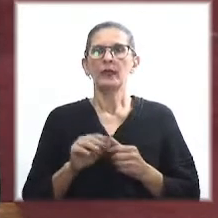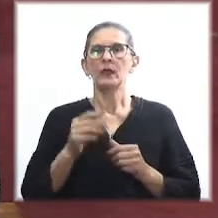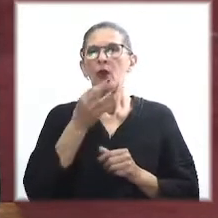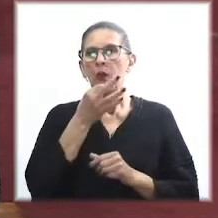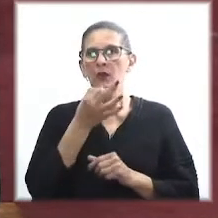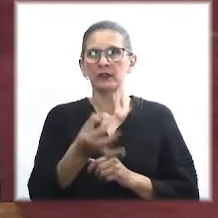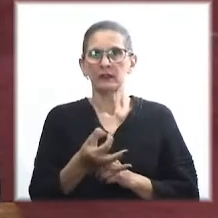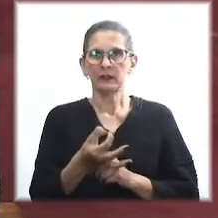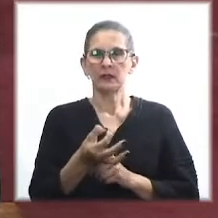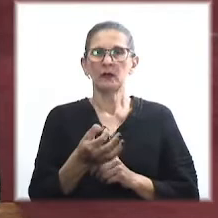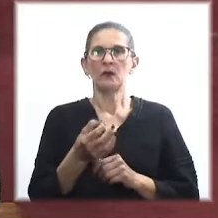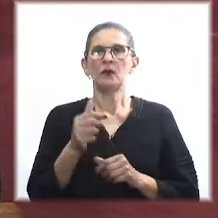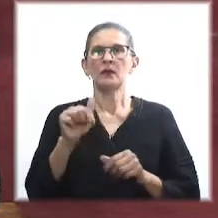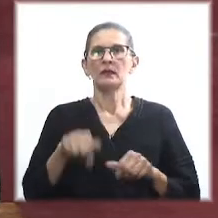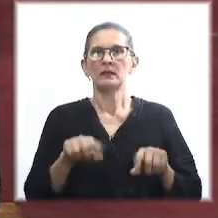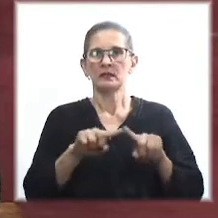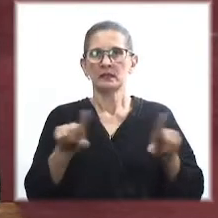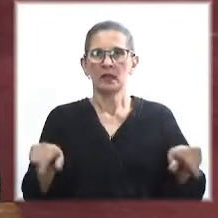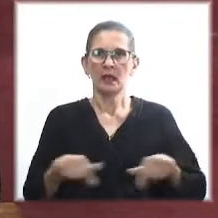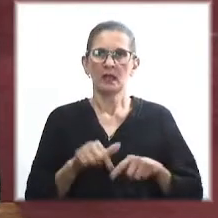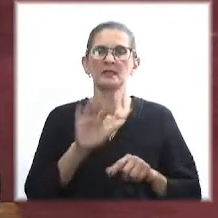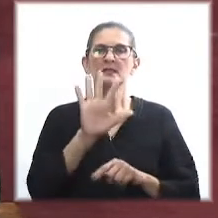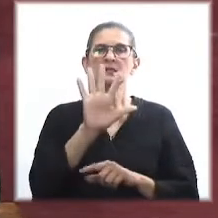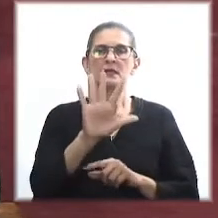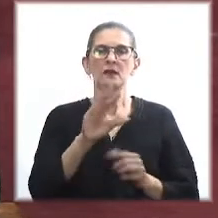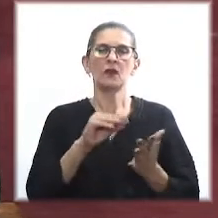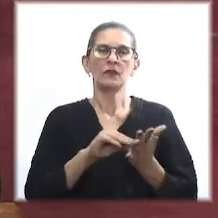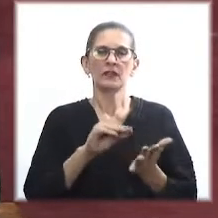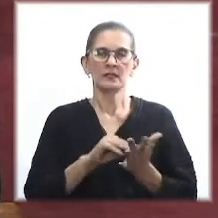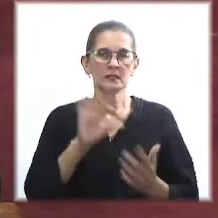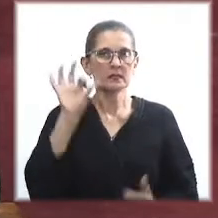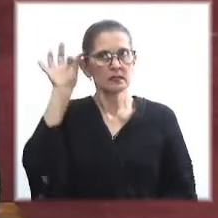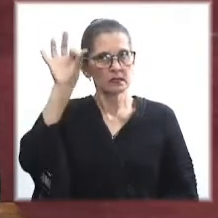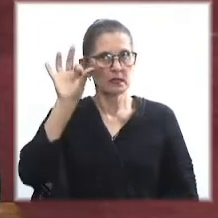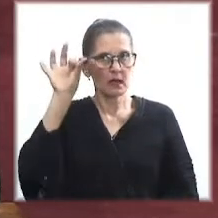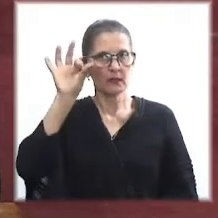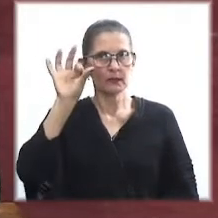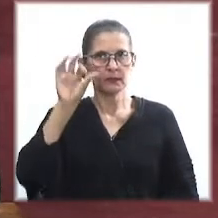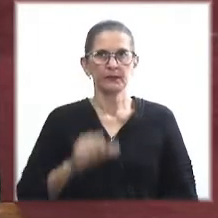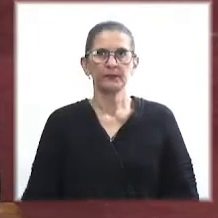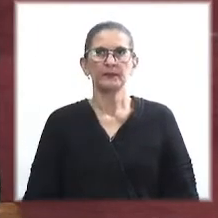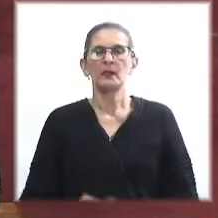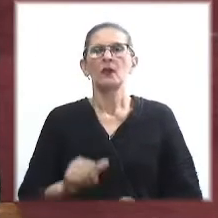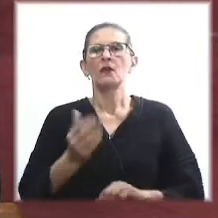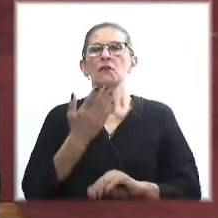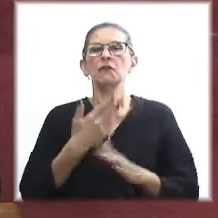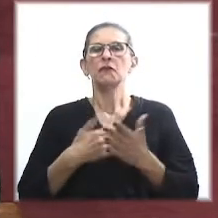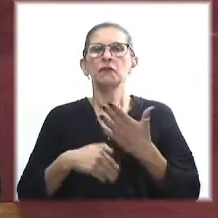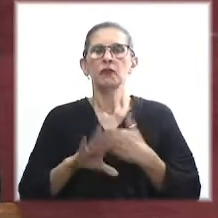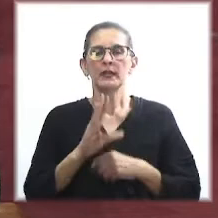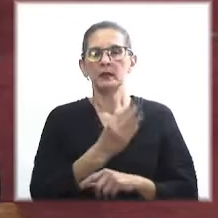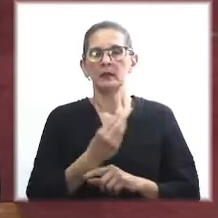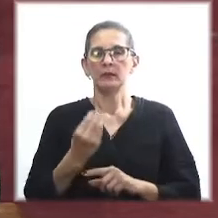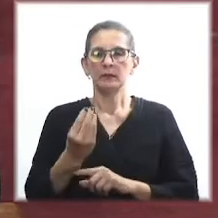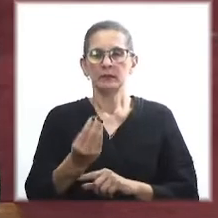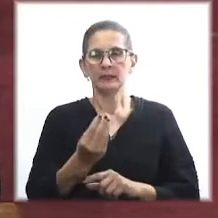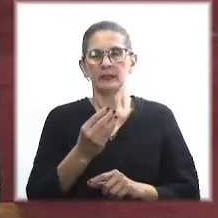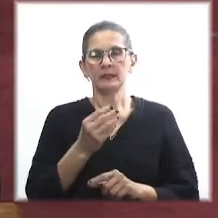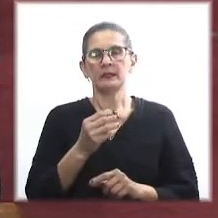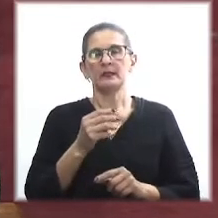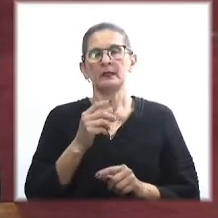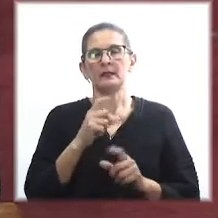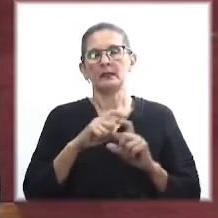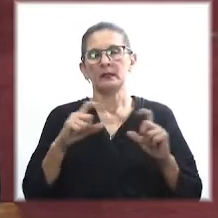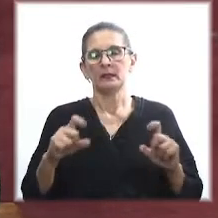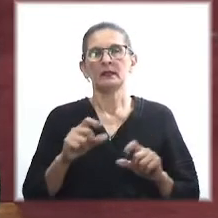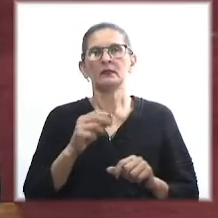se ha dicho en sala, 5 veces senador, fue candidato a la presidencia, 2 veces candidato a